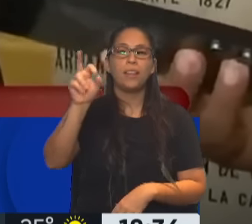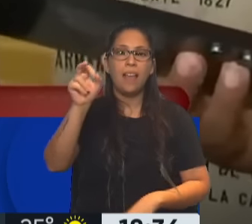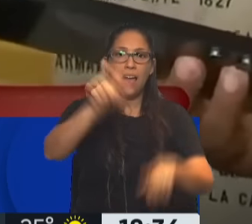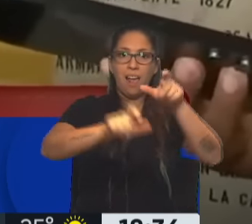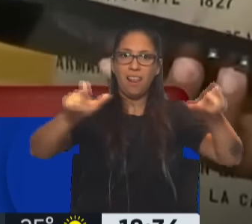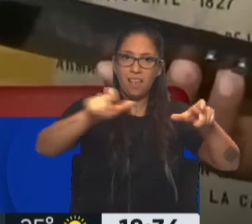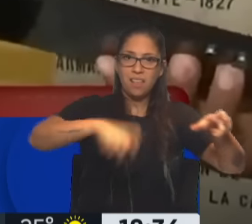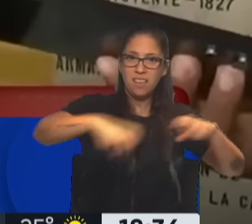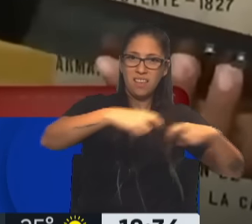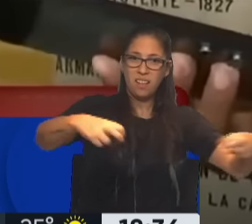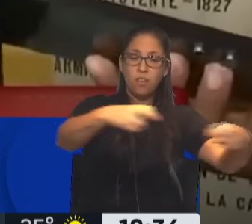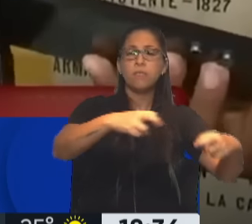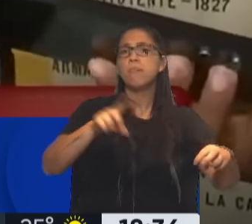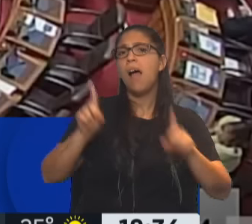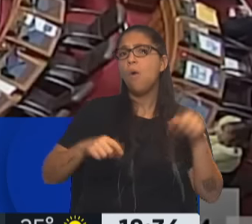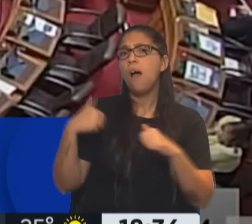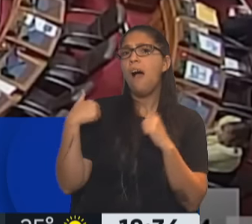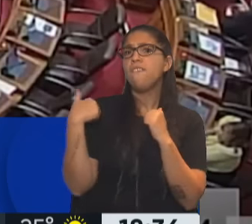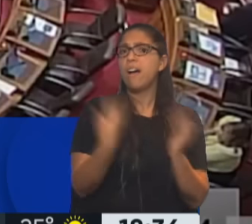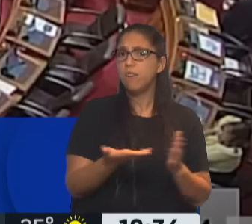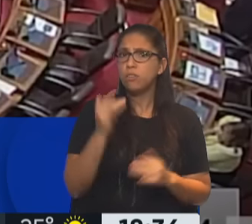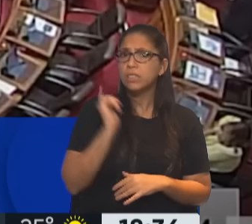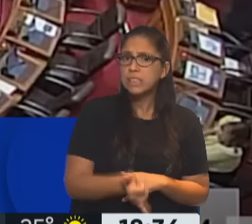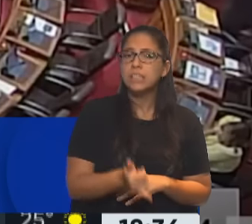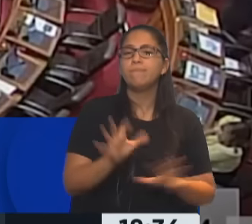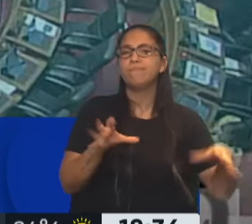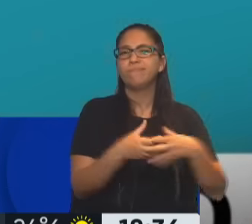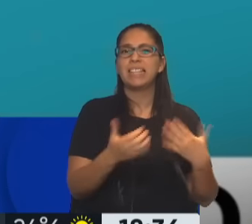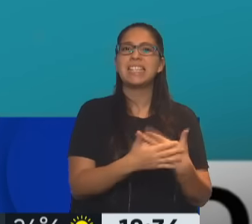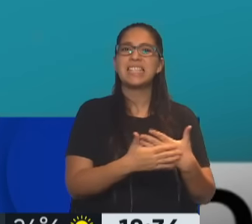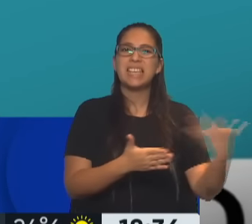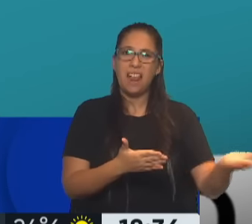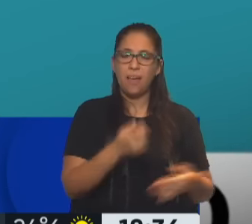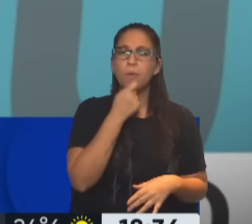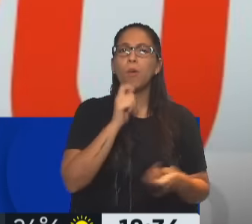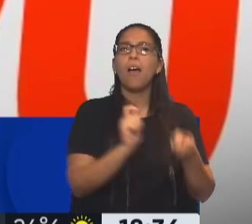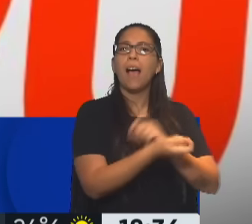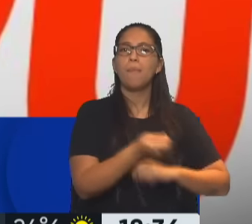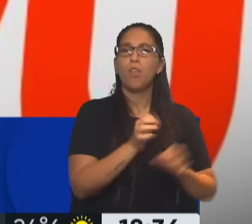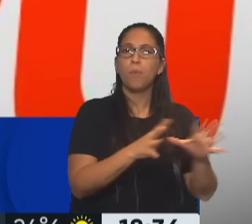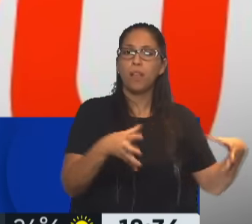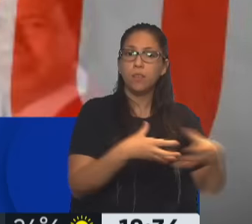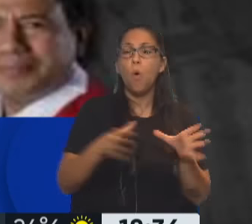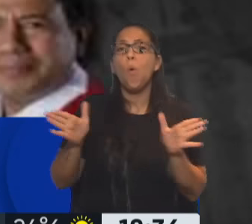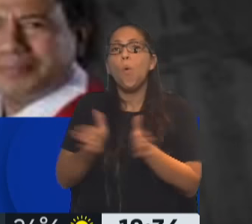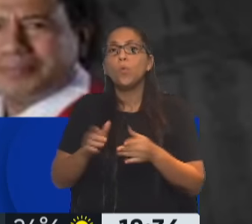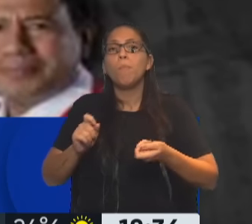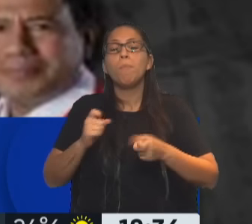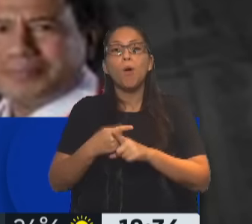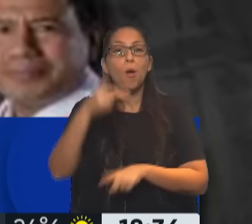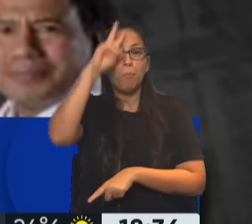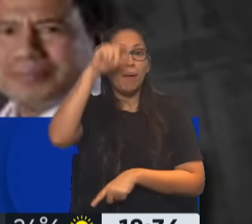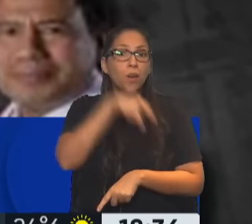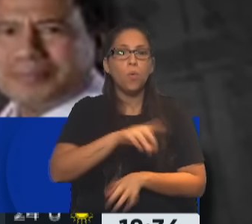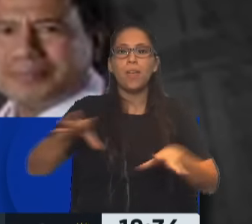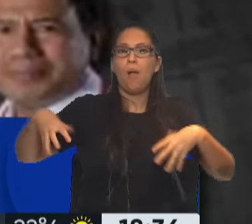de los congresistas que respaldaron la destitución pertenecen a partidos de izquierda como Cambio Democrático, Juntos por el Perú y el Bloque Magisterial